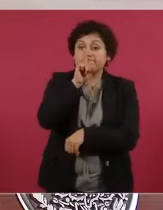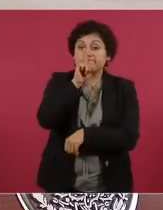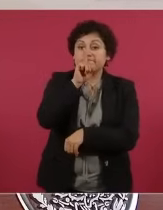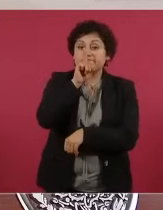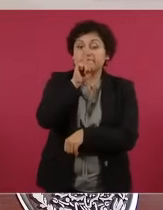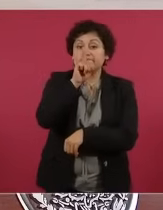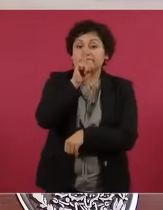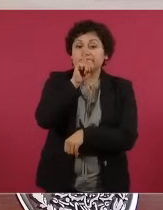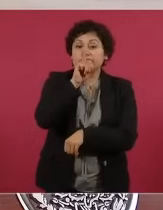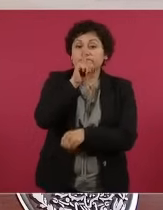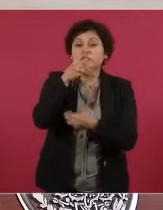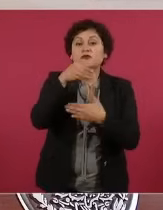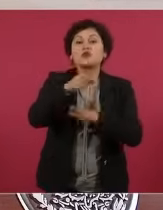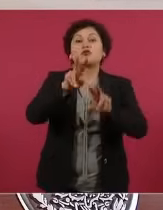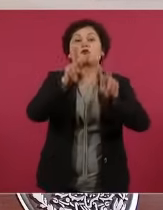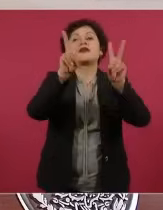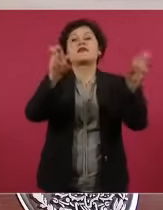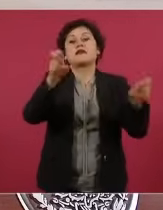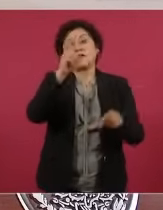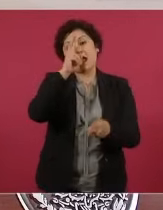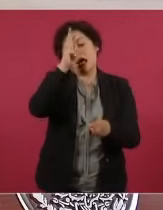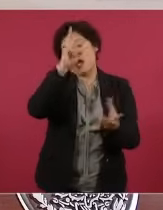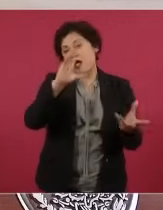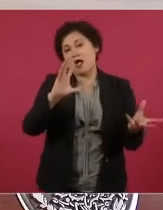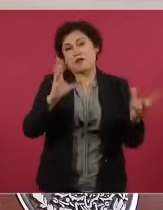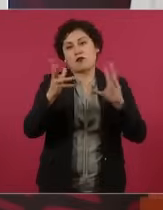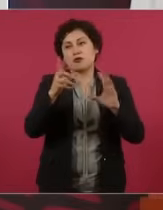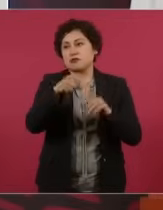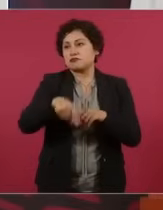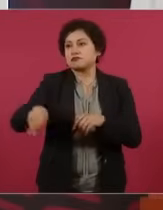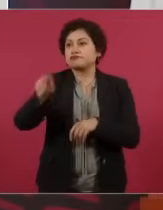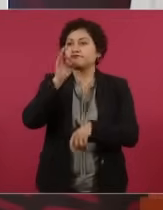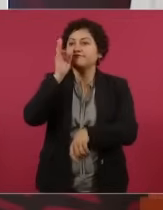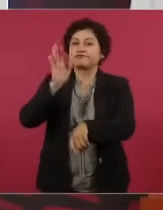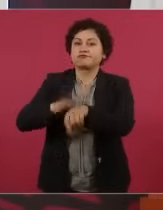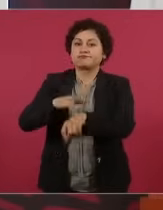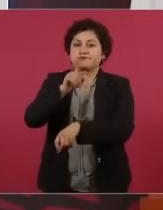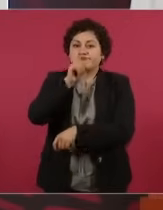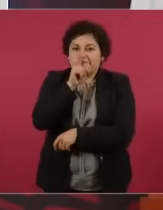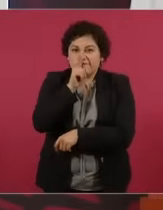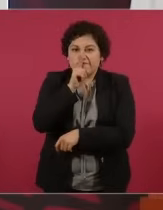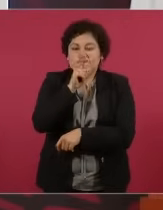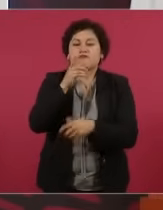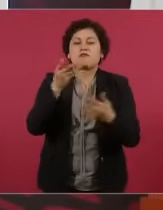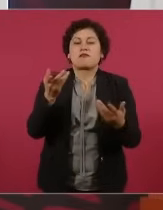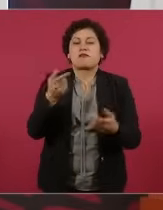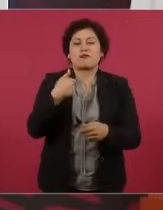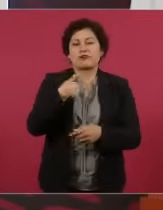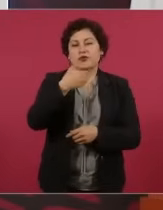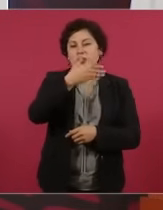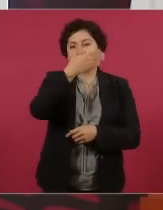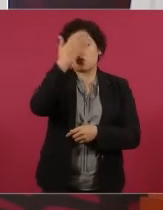de violencia. No sé cómo le llamaron a eso.